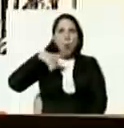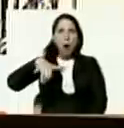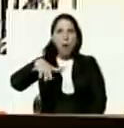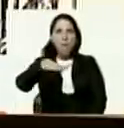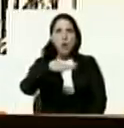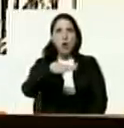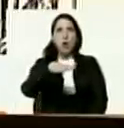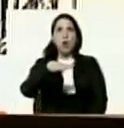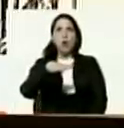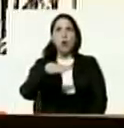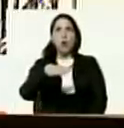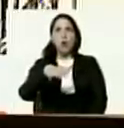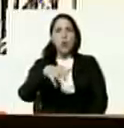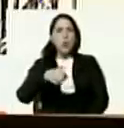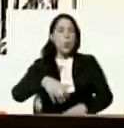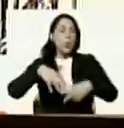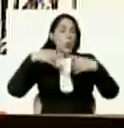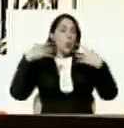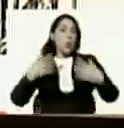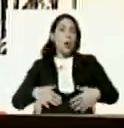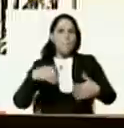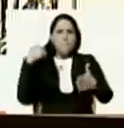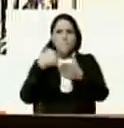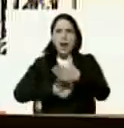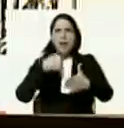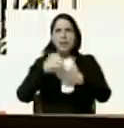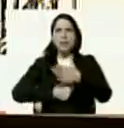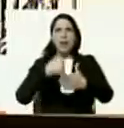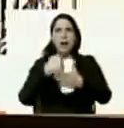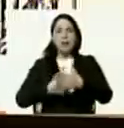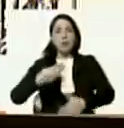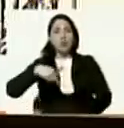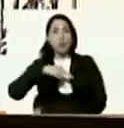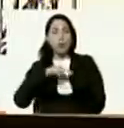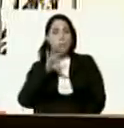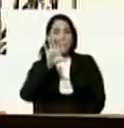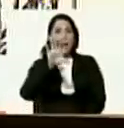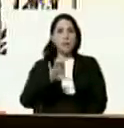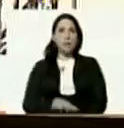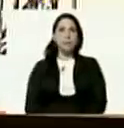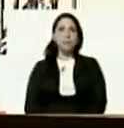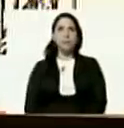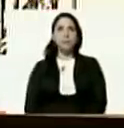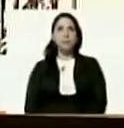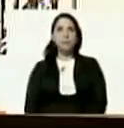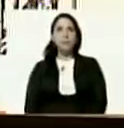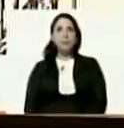de lo que ha sido la batalla por nuestra patria.